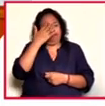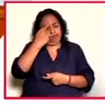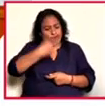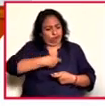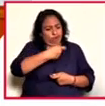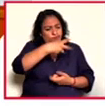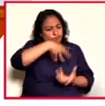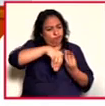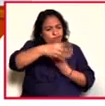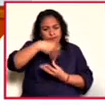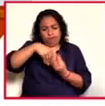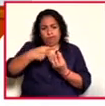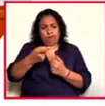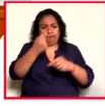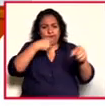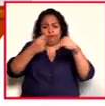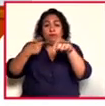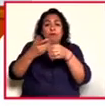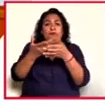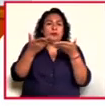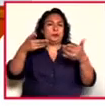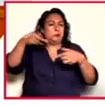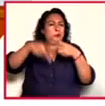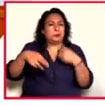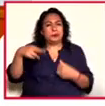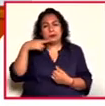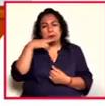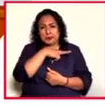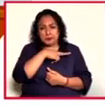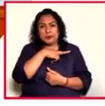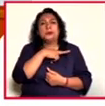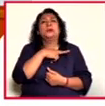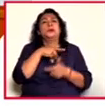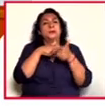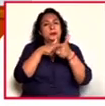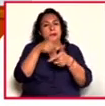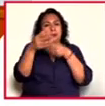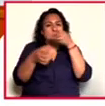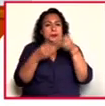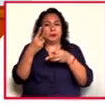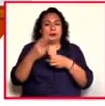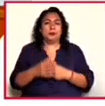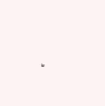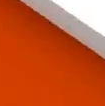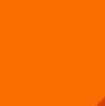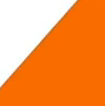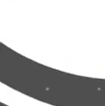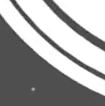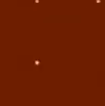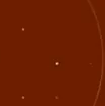otros. Con esta invitación nos vamos a una brevísima pausa. Sigan en Noticias 22.